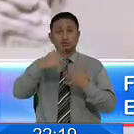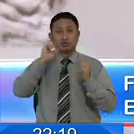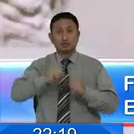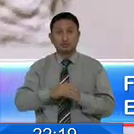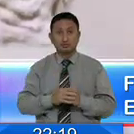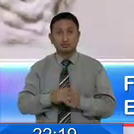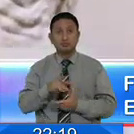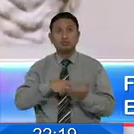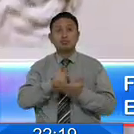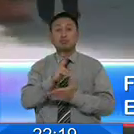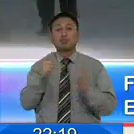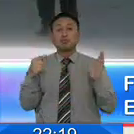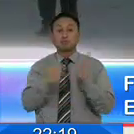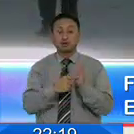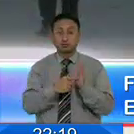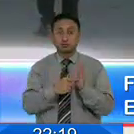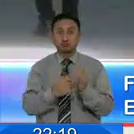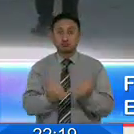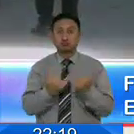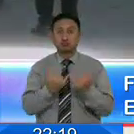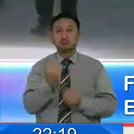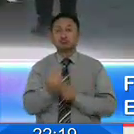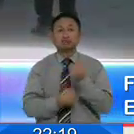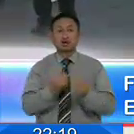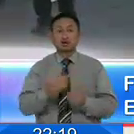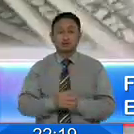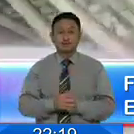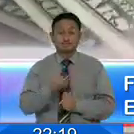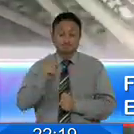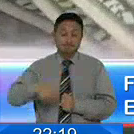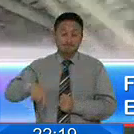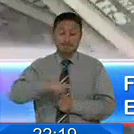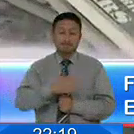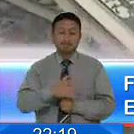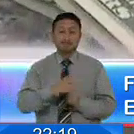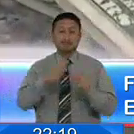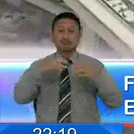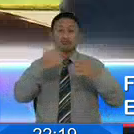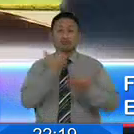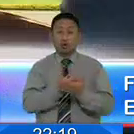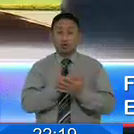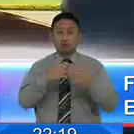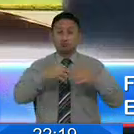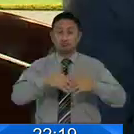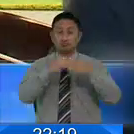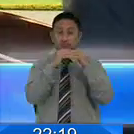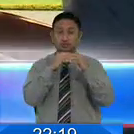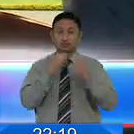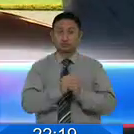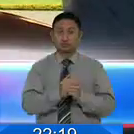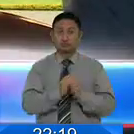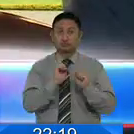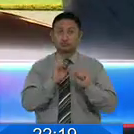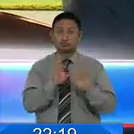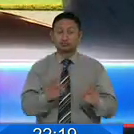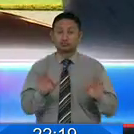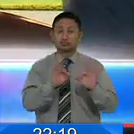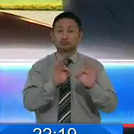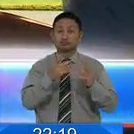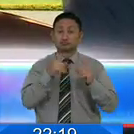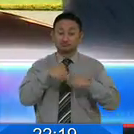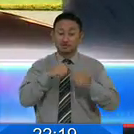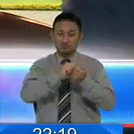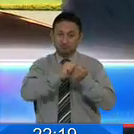e impuestos. Pero lo que ahora debe hacer, señala, es apostarle al crecimiento económico. Lo que hay que generar es un ajuste estructural